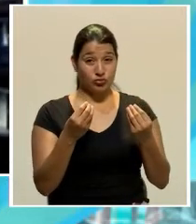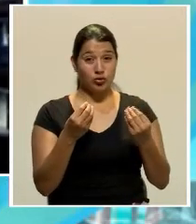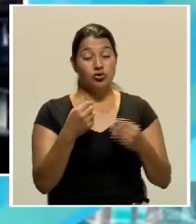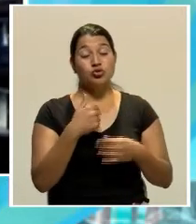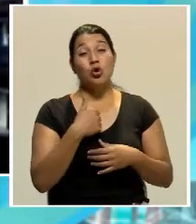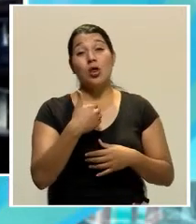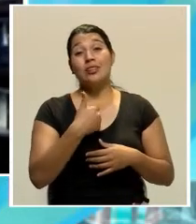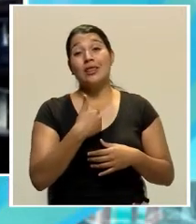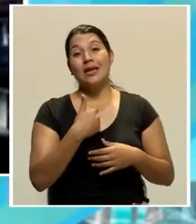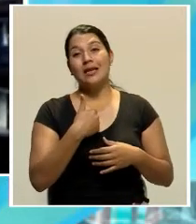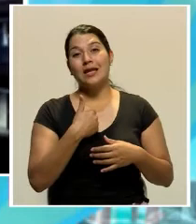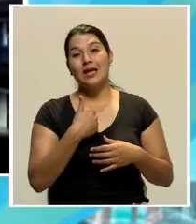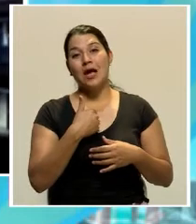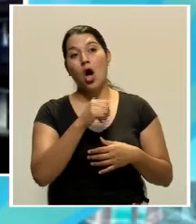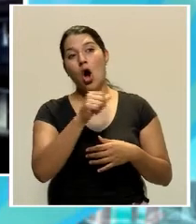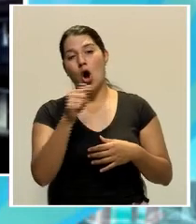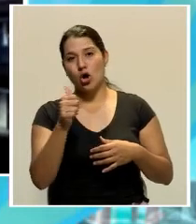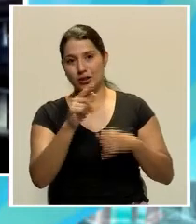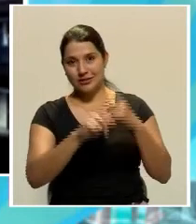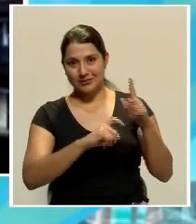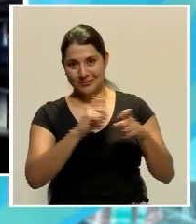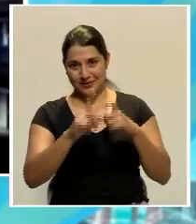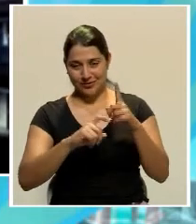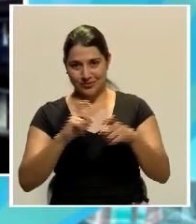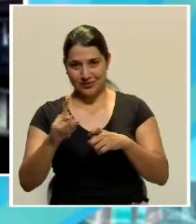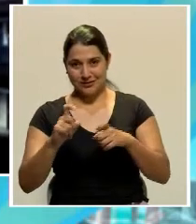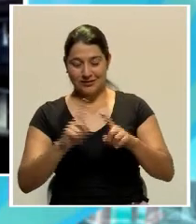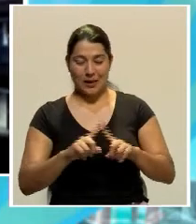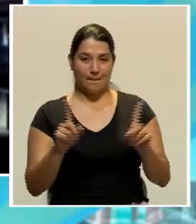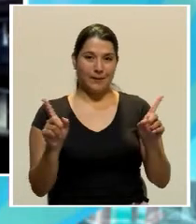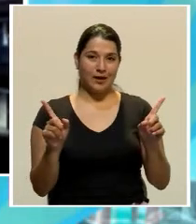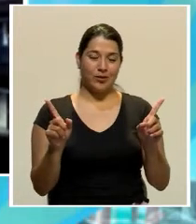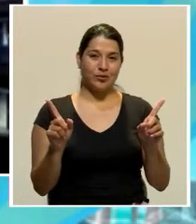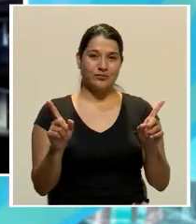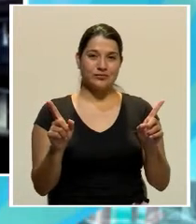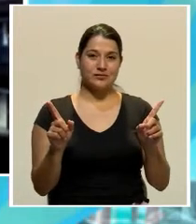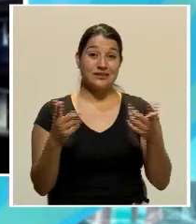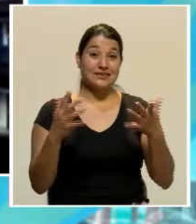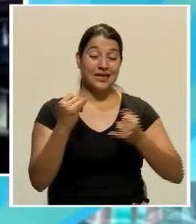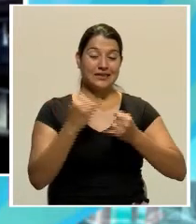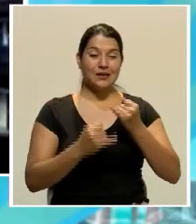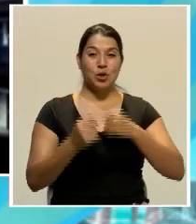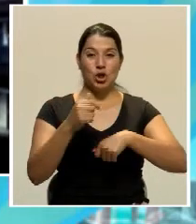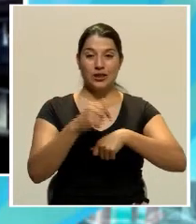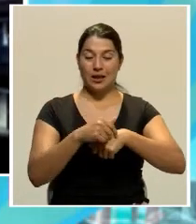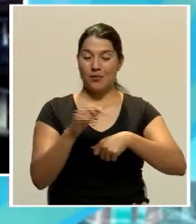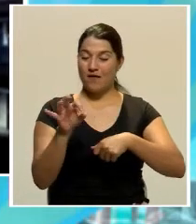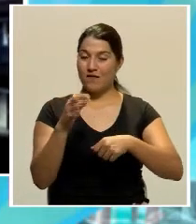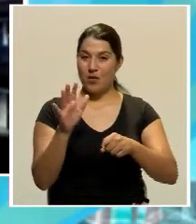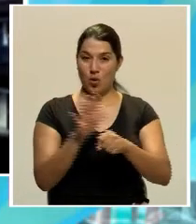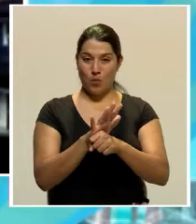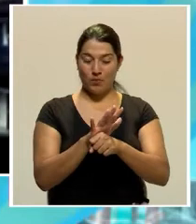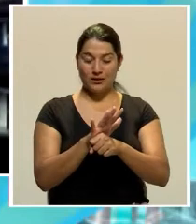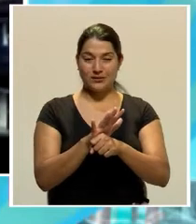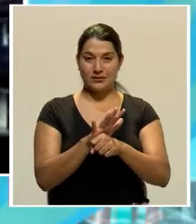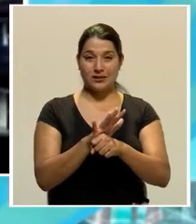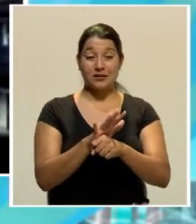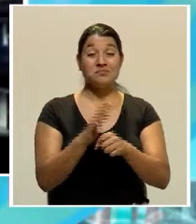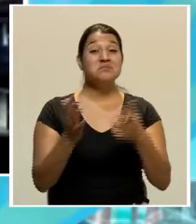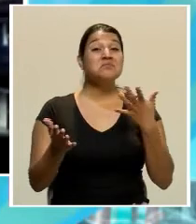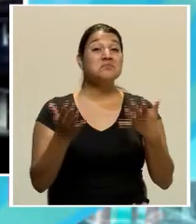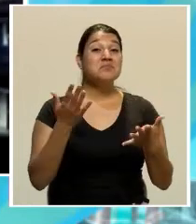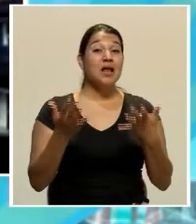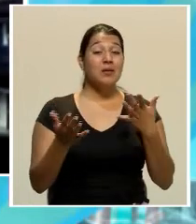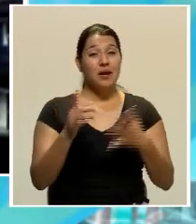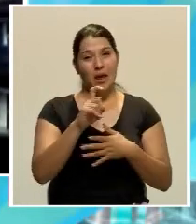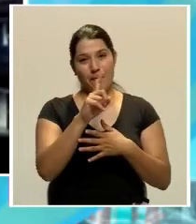Tenía prevista otra ronda de preguntas, pero se nos fue el tiempo completamente. Quizás